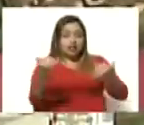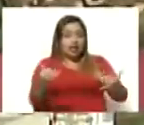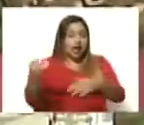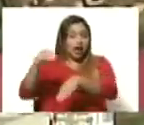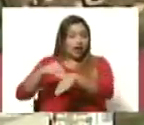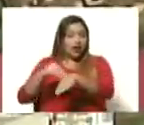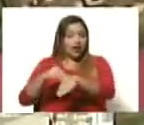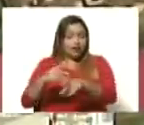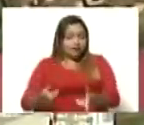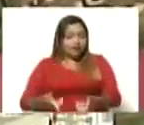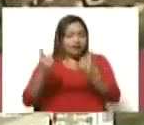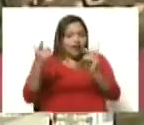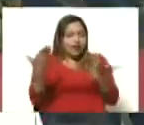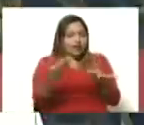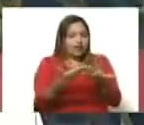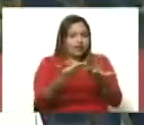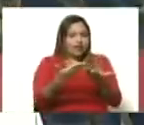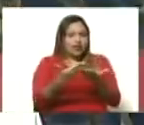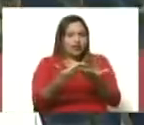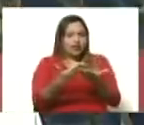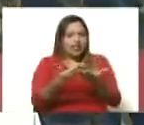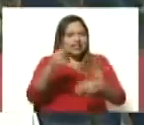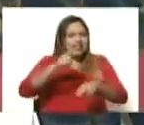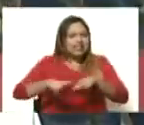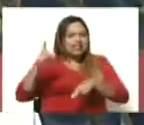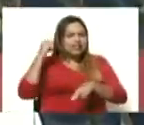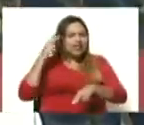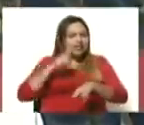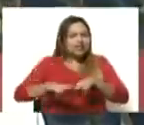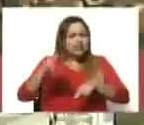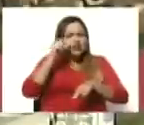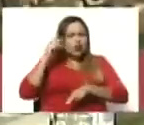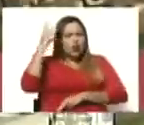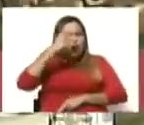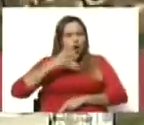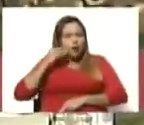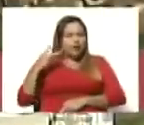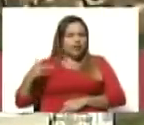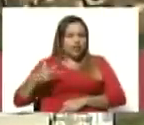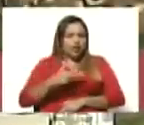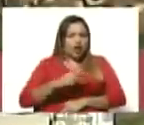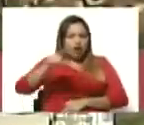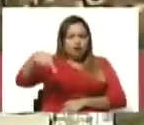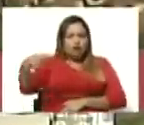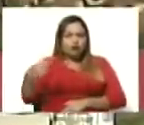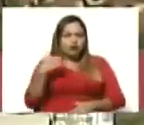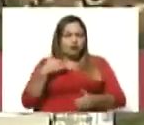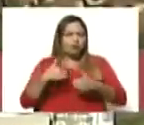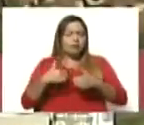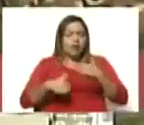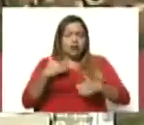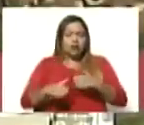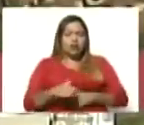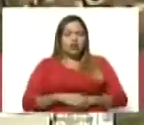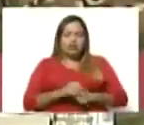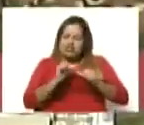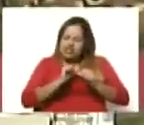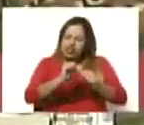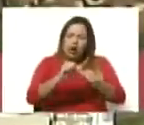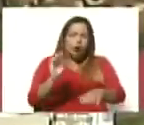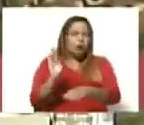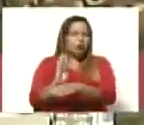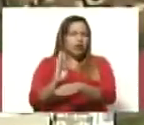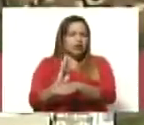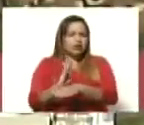el reinicio de clases de los niños, niñas y jóvenes de Tejería el próximo miércoles. Y seguiremos cuidando,